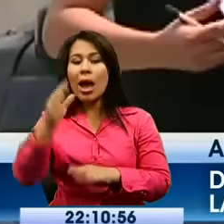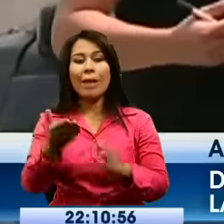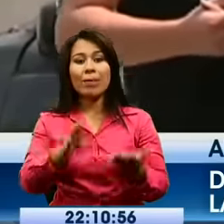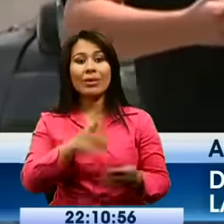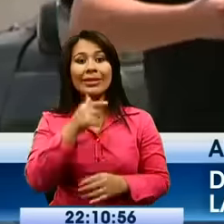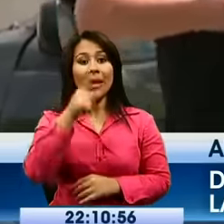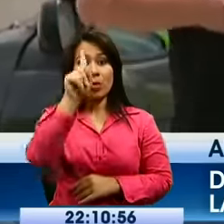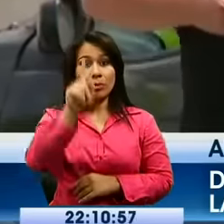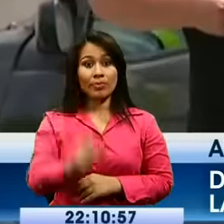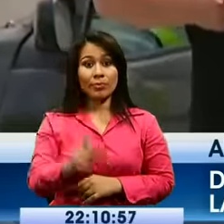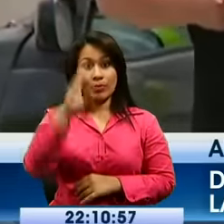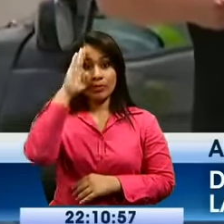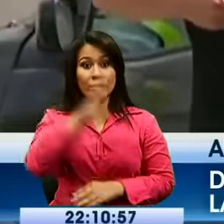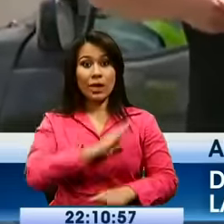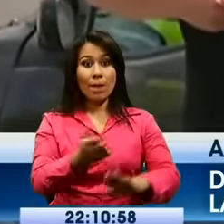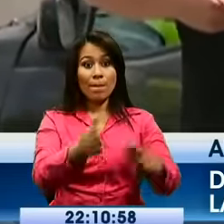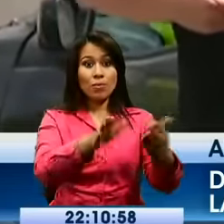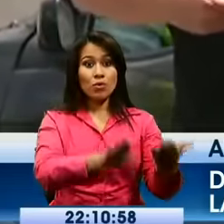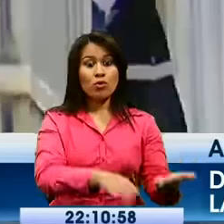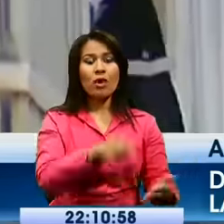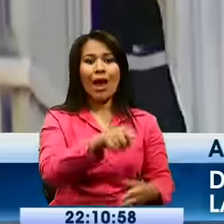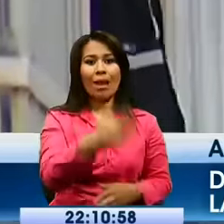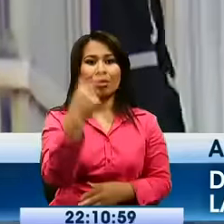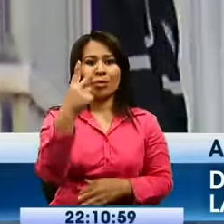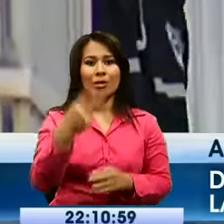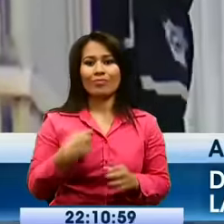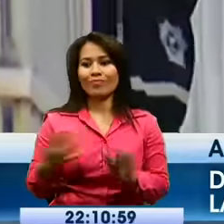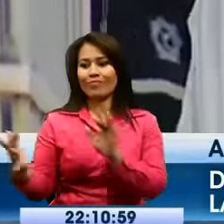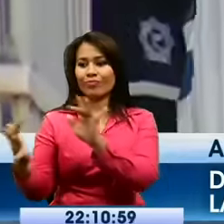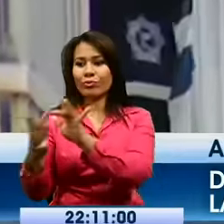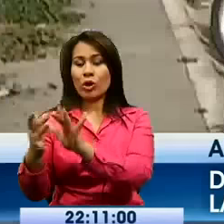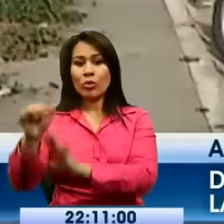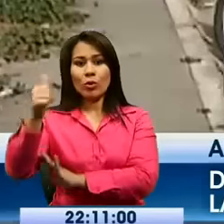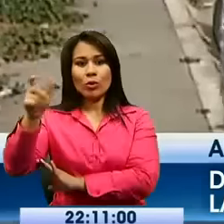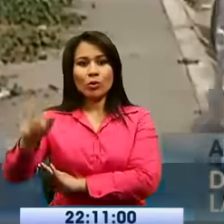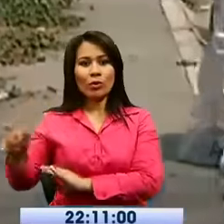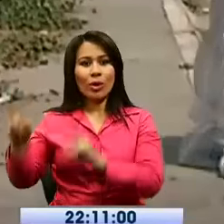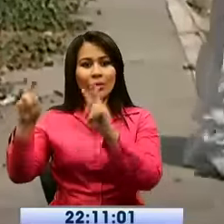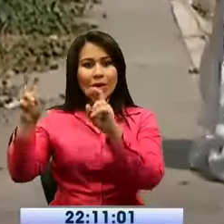doble identidad vinculado al caso González y otros.